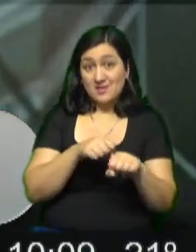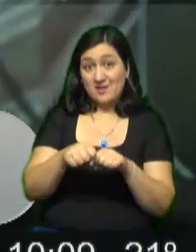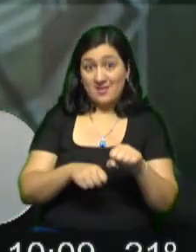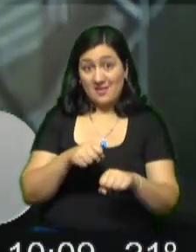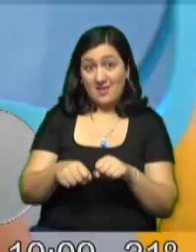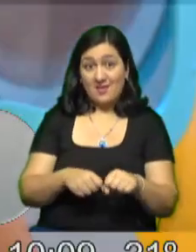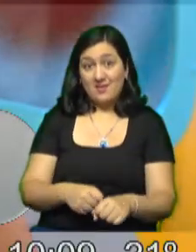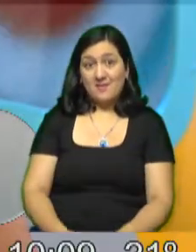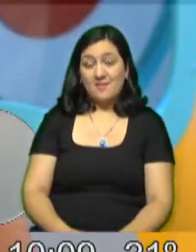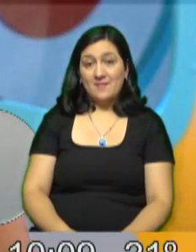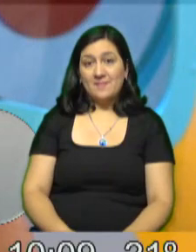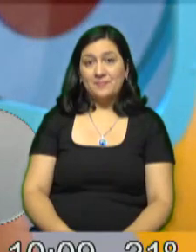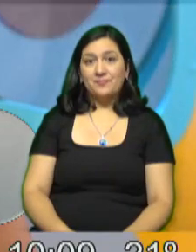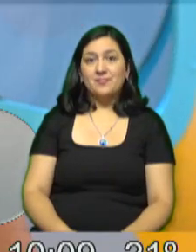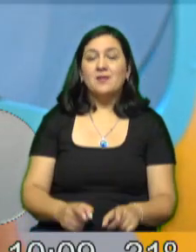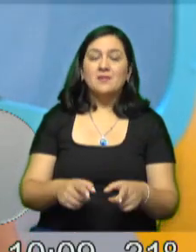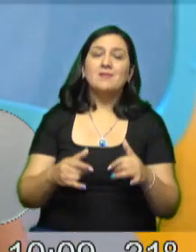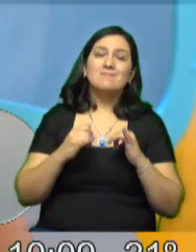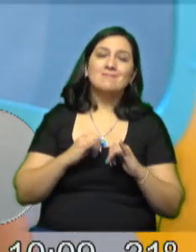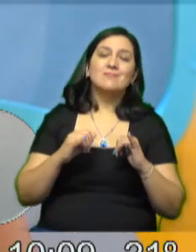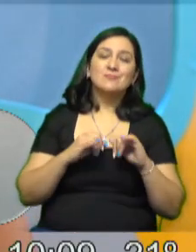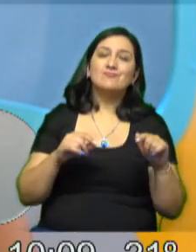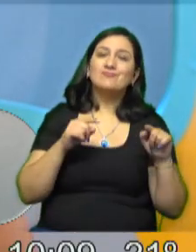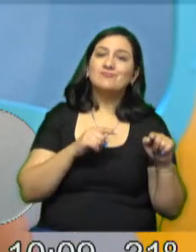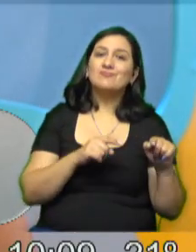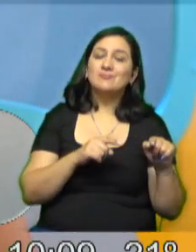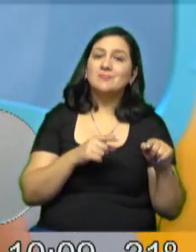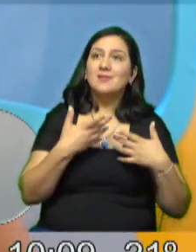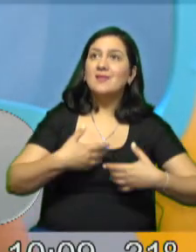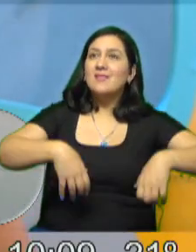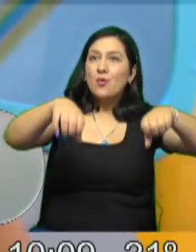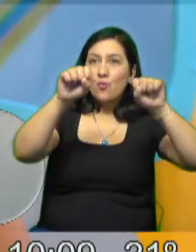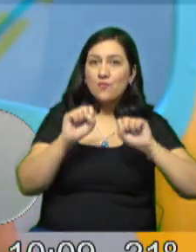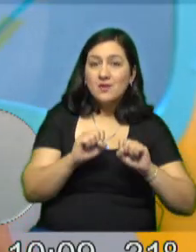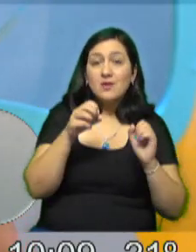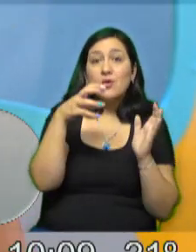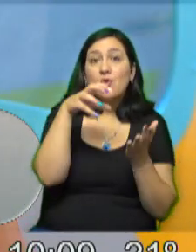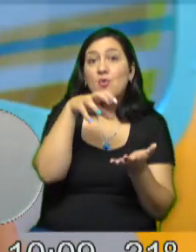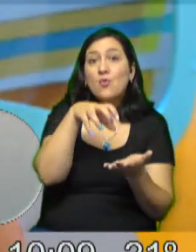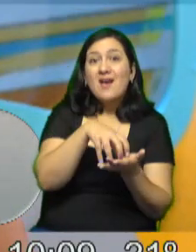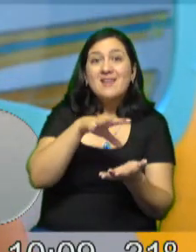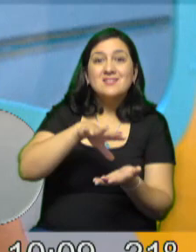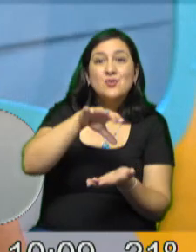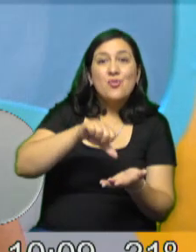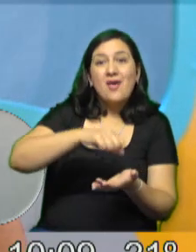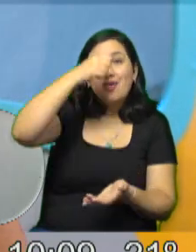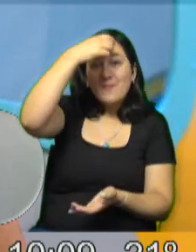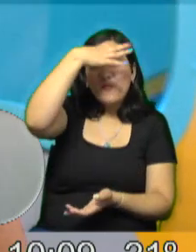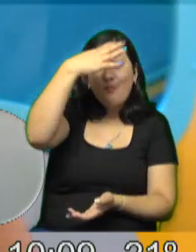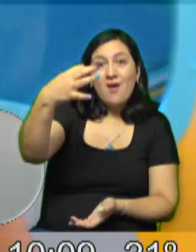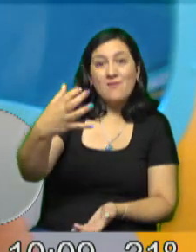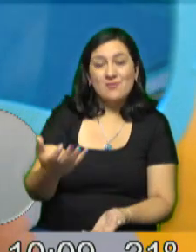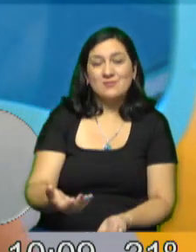por ese recorrido tuyo de descubrir rincones. ¿Qué te ha dado